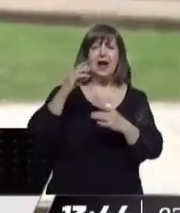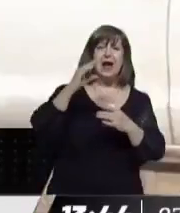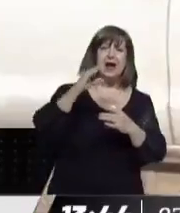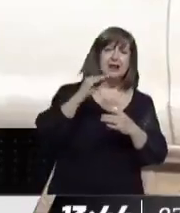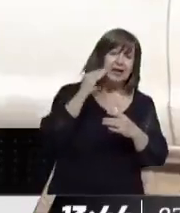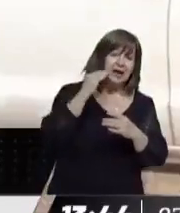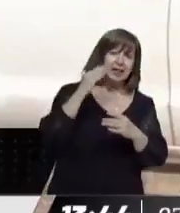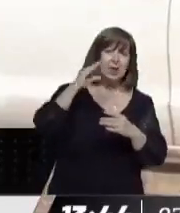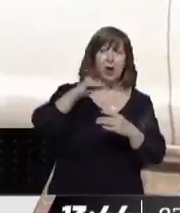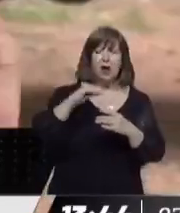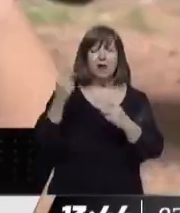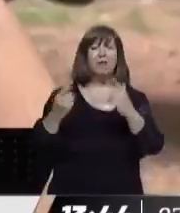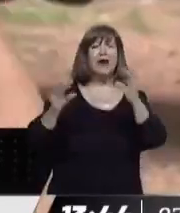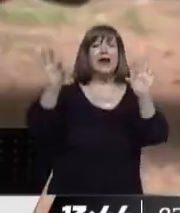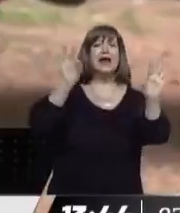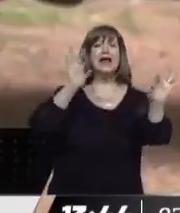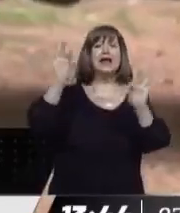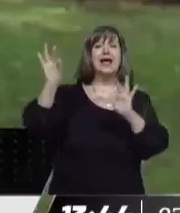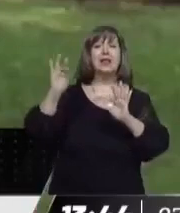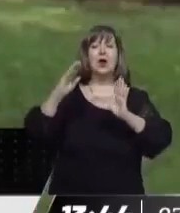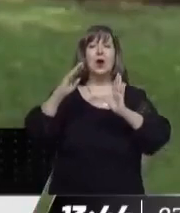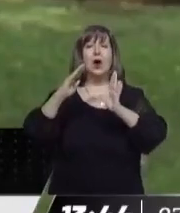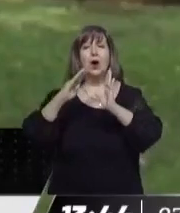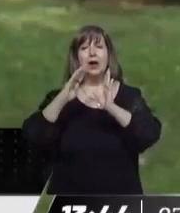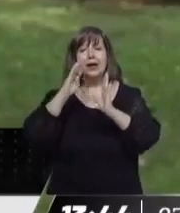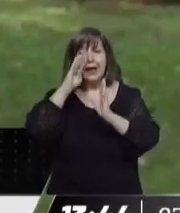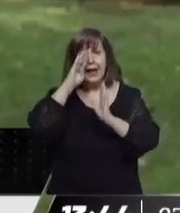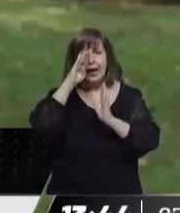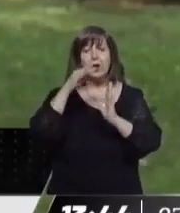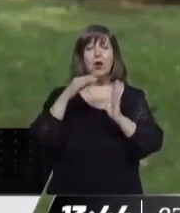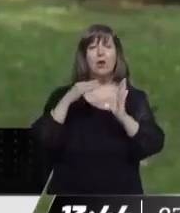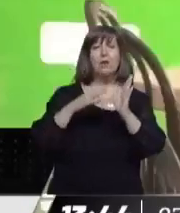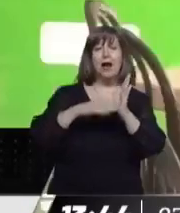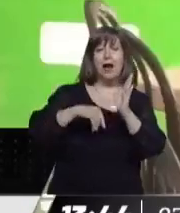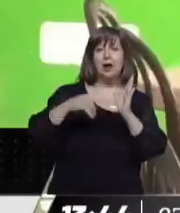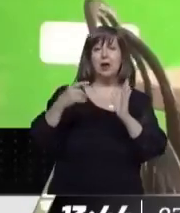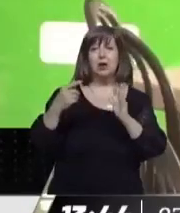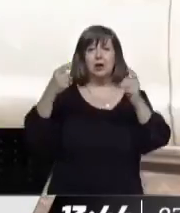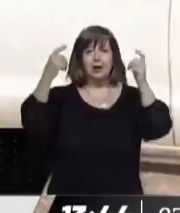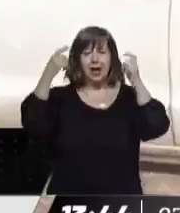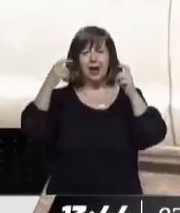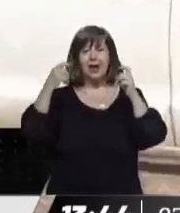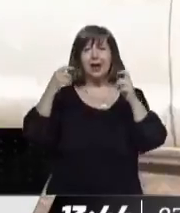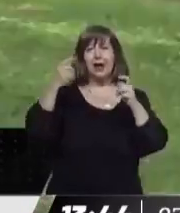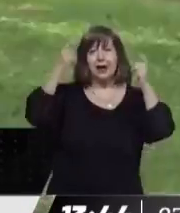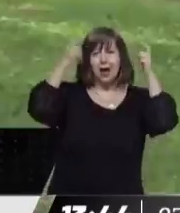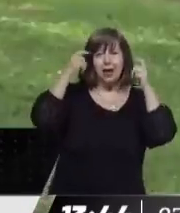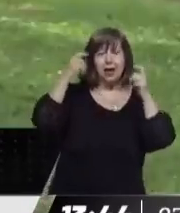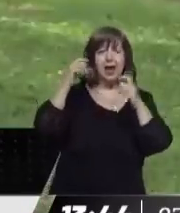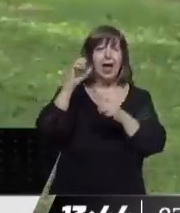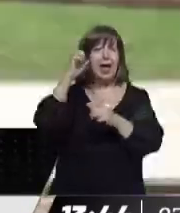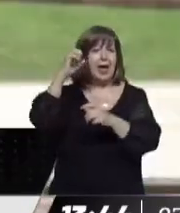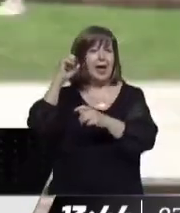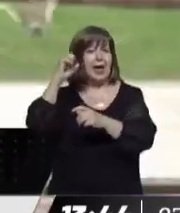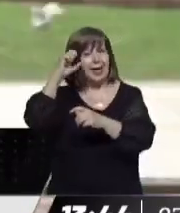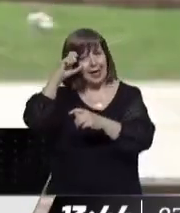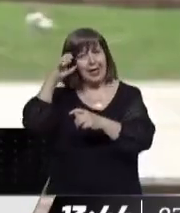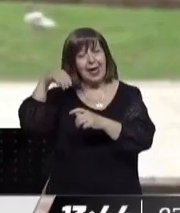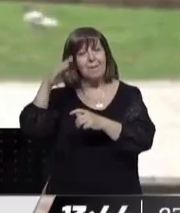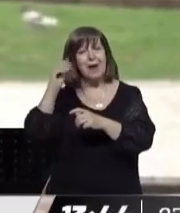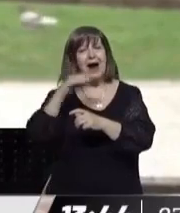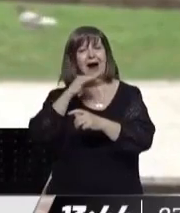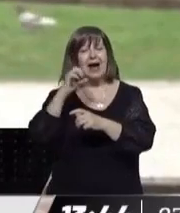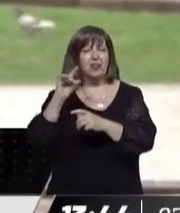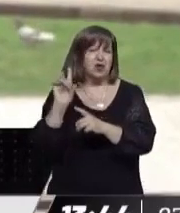Blanco. Tinto. Blanco. ¿Reina o embajadora? Reina. Reina. Reina. Reina. ¿Qué